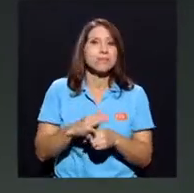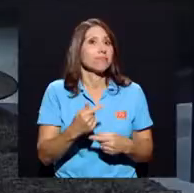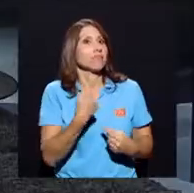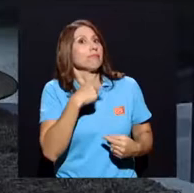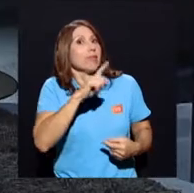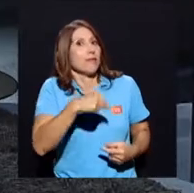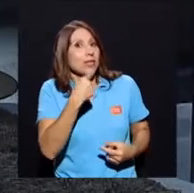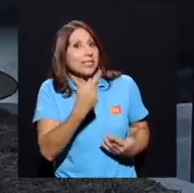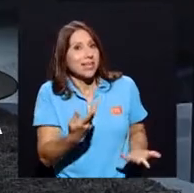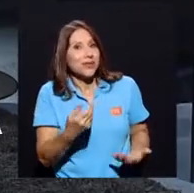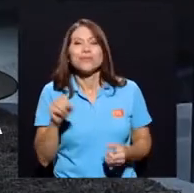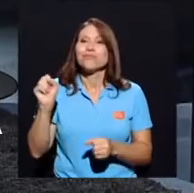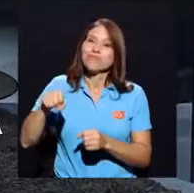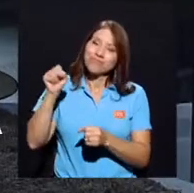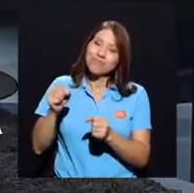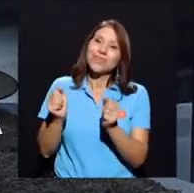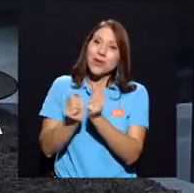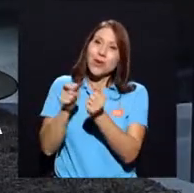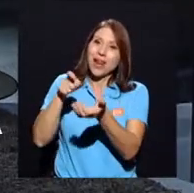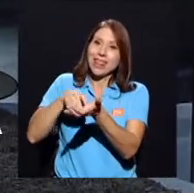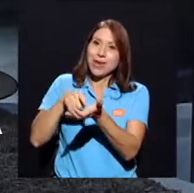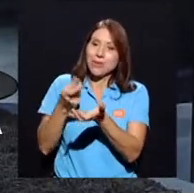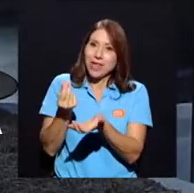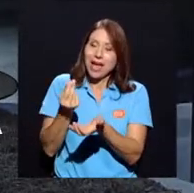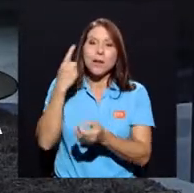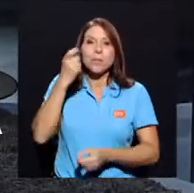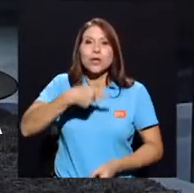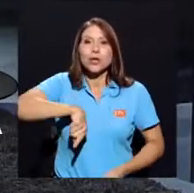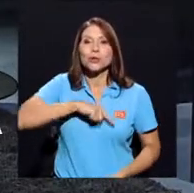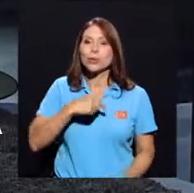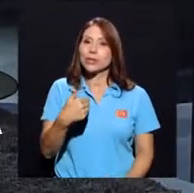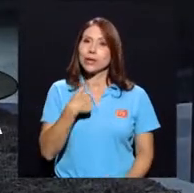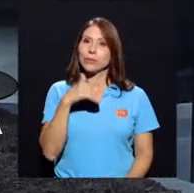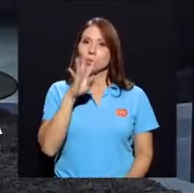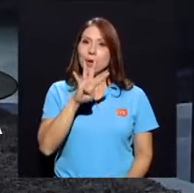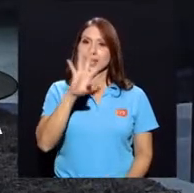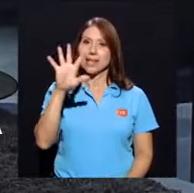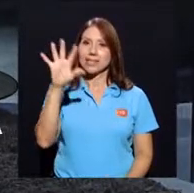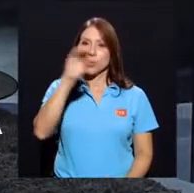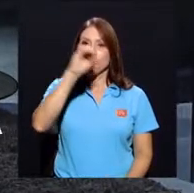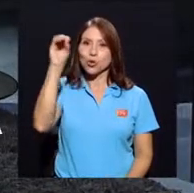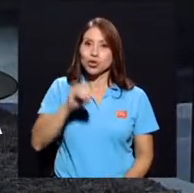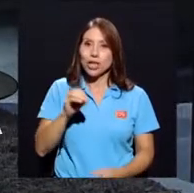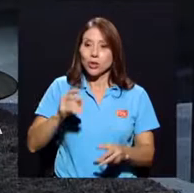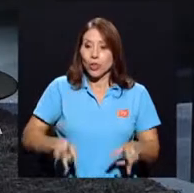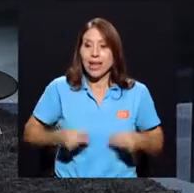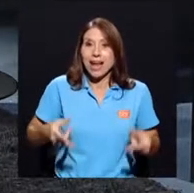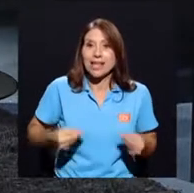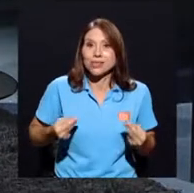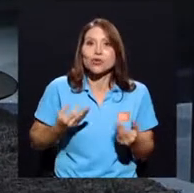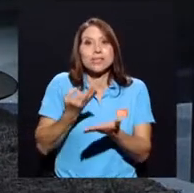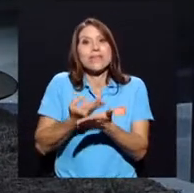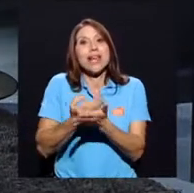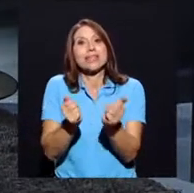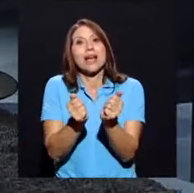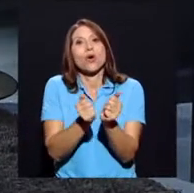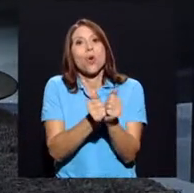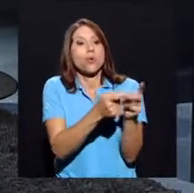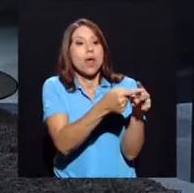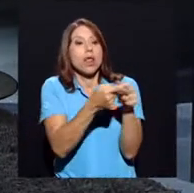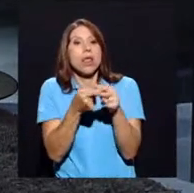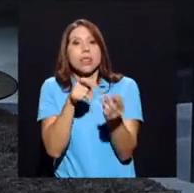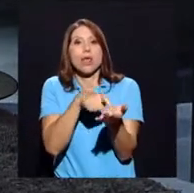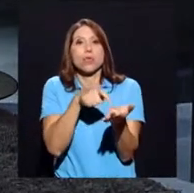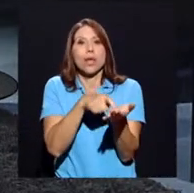la deuda porque resulta que nosotros tenemos el 45 por ciento del gasto financiado con deuda entonces de cada cono que gastamos